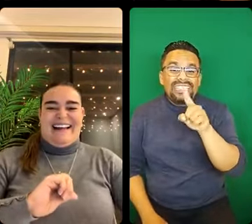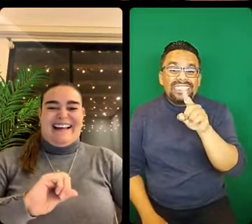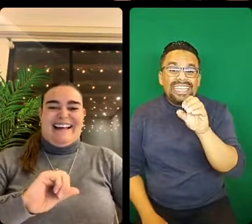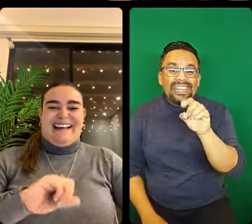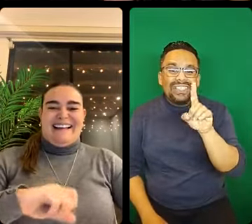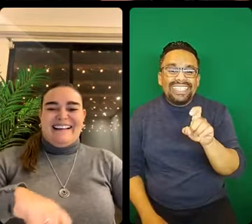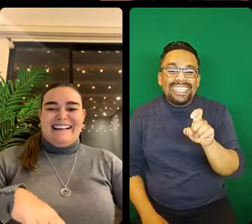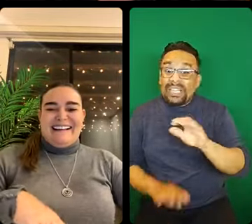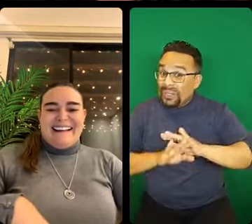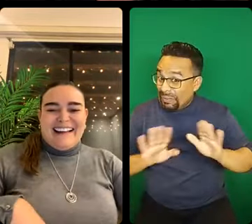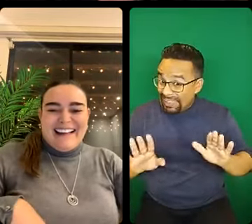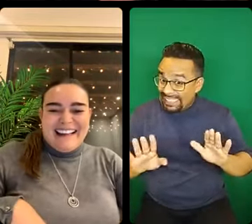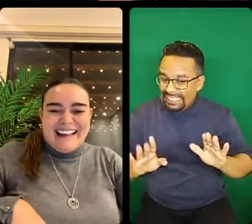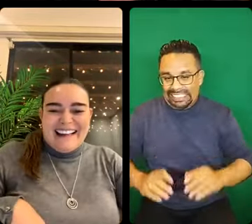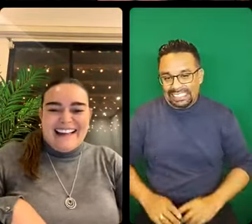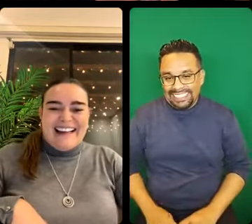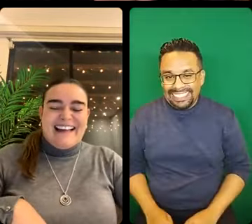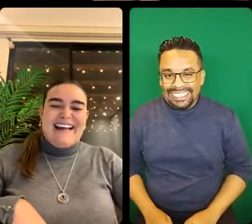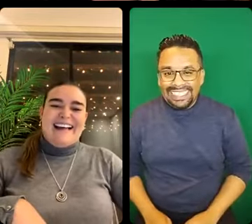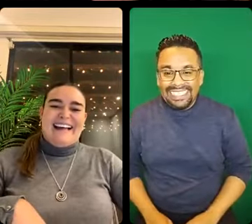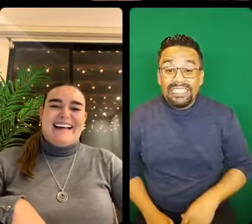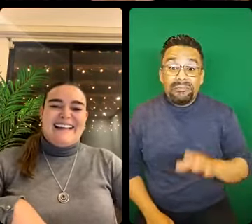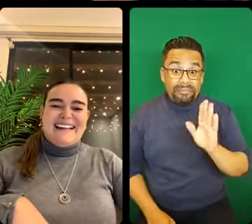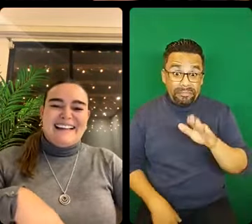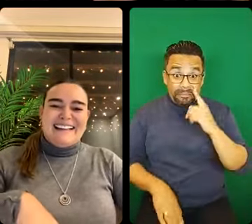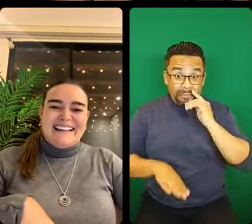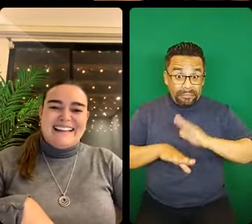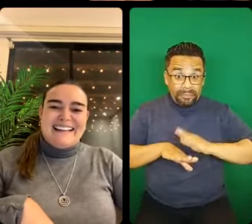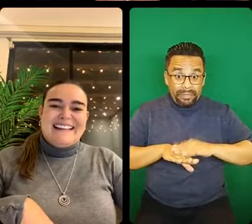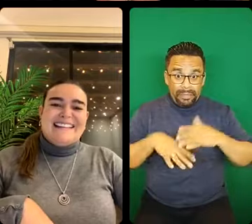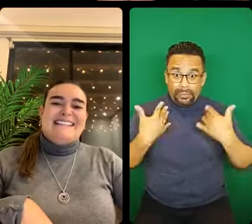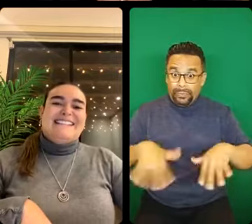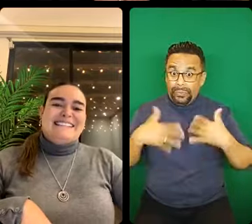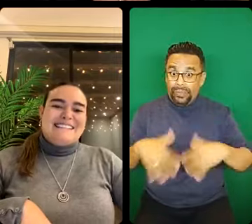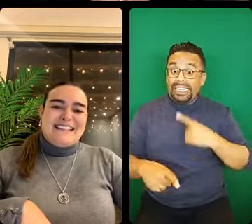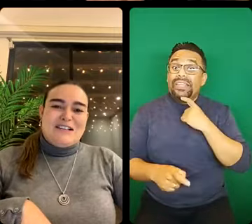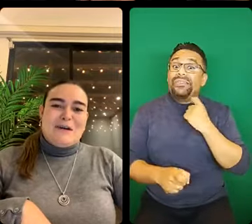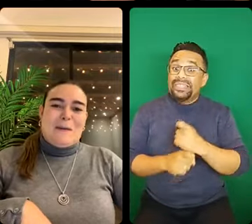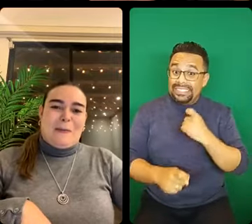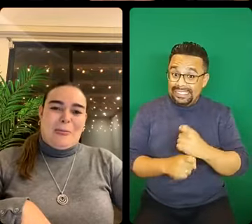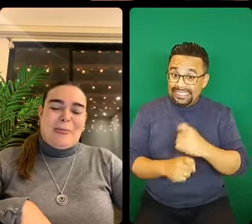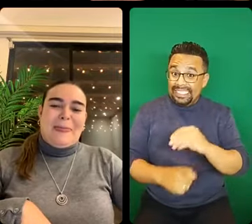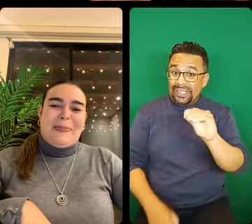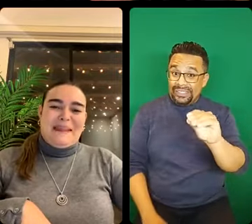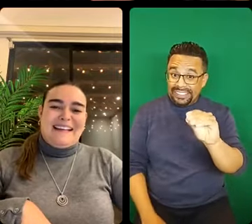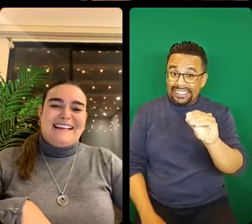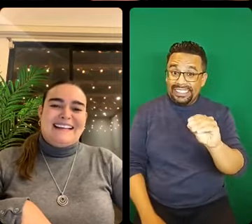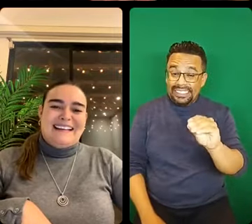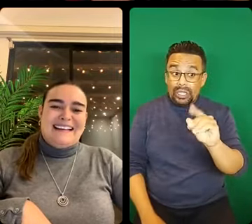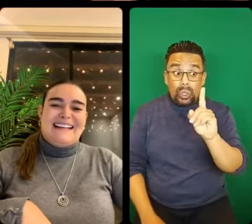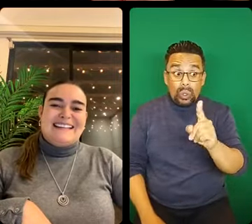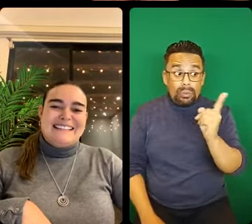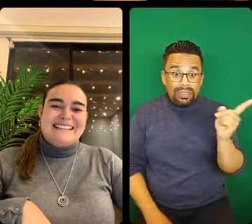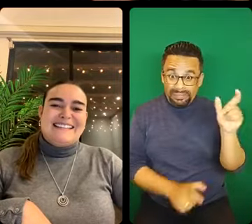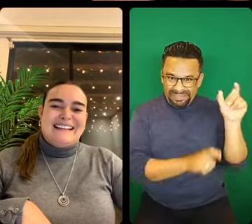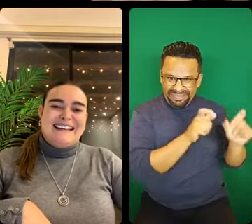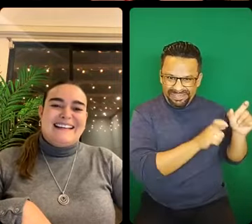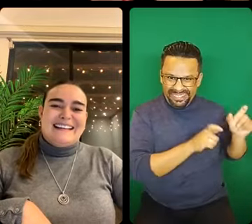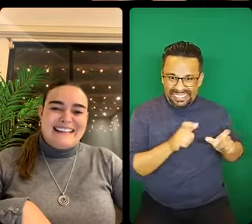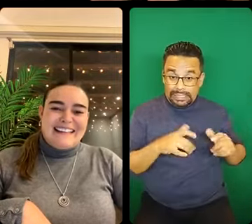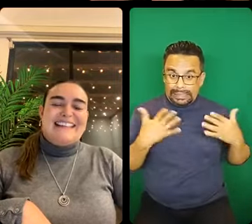más. Y te cuento que estuvo súper difícil porque nos contaron los curadores que el nivel